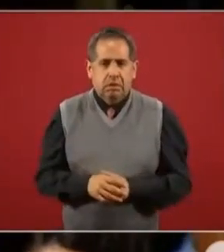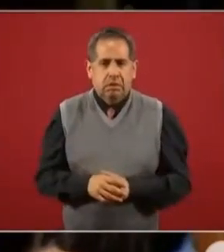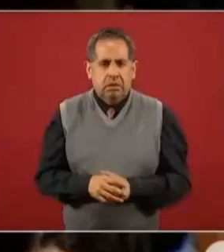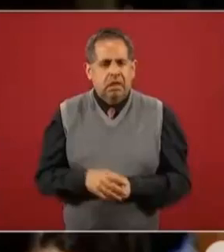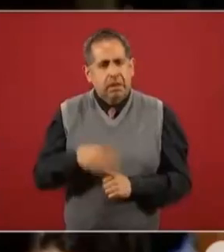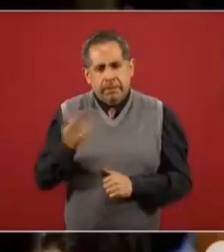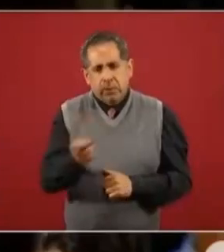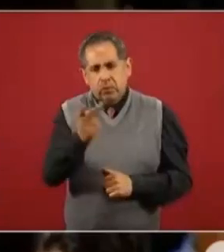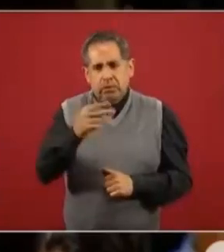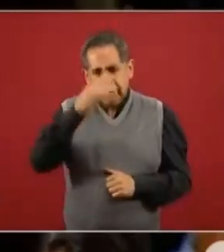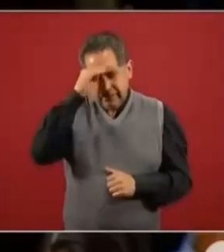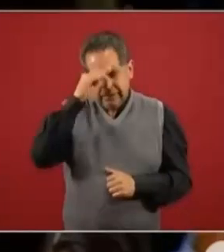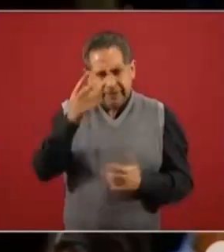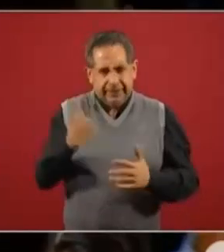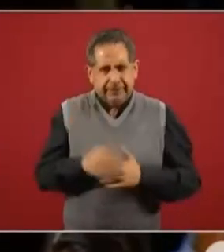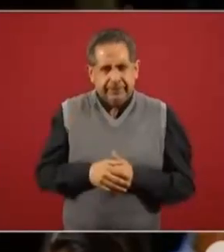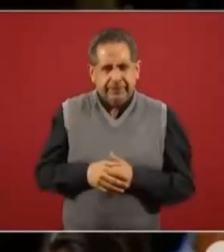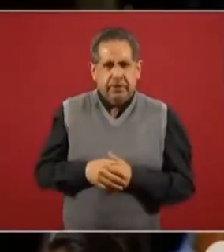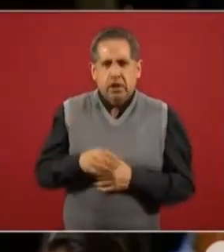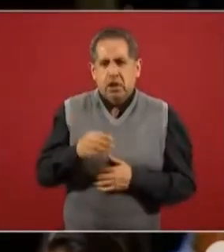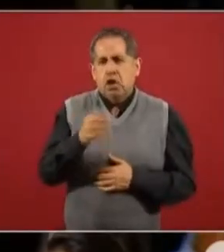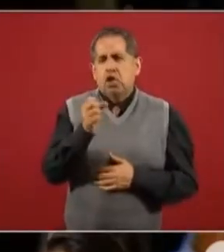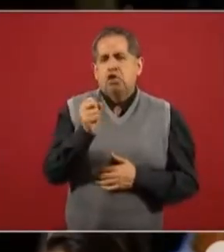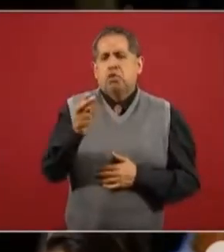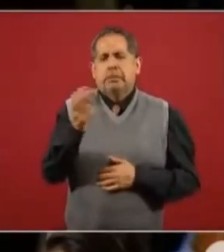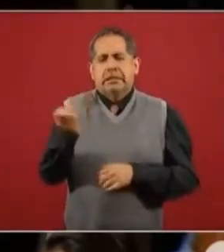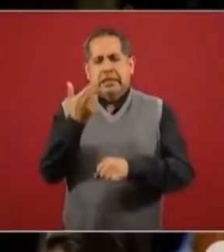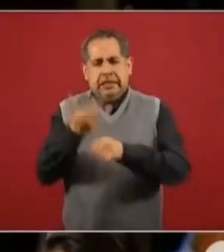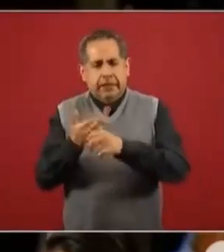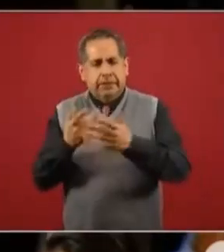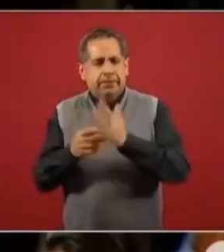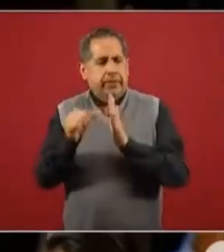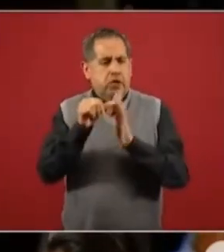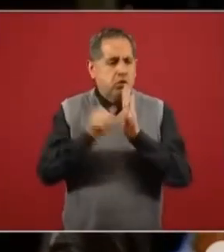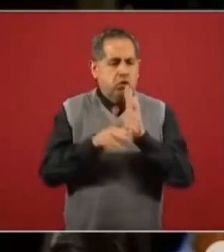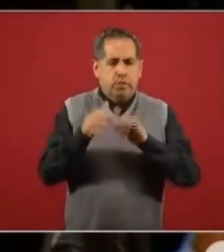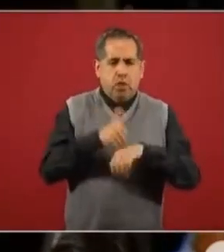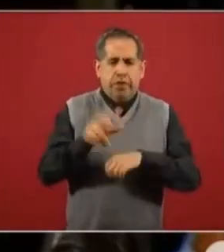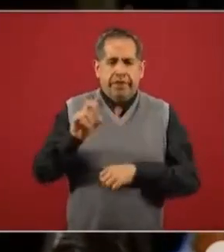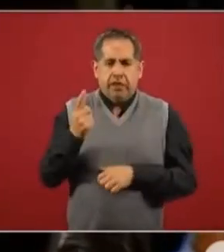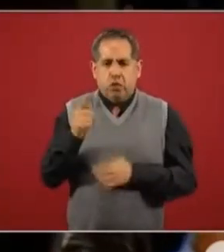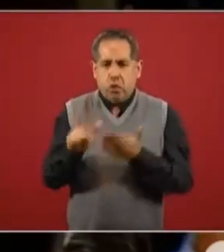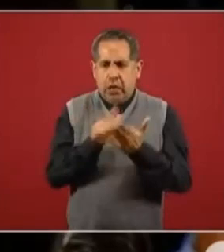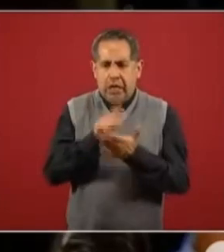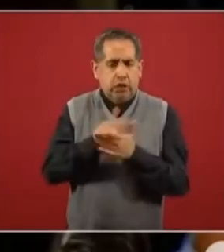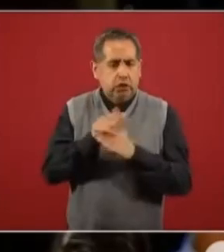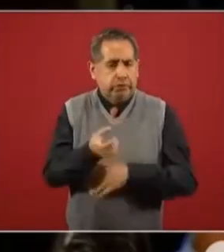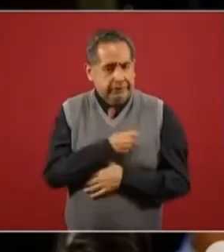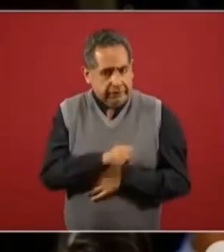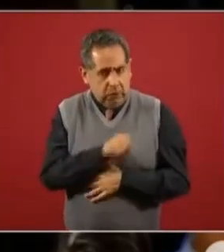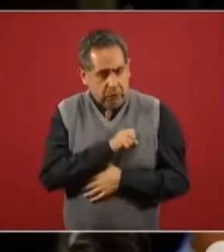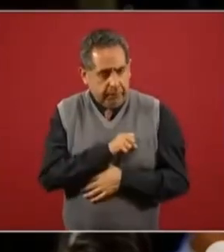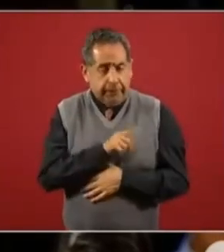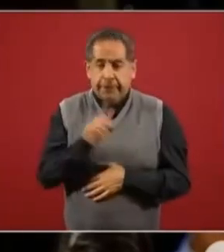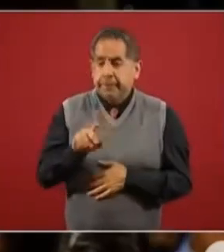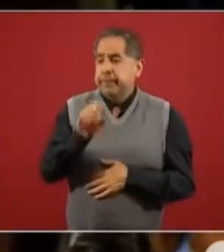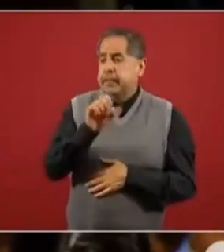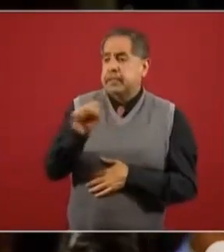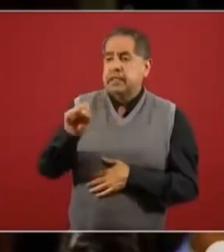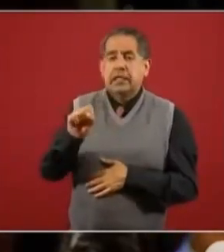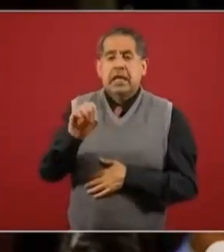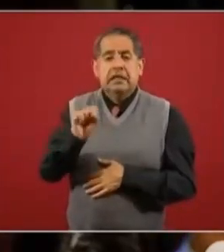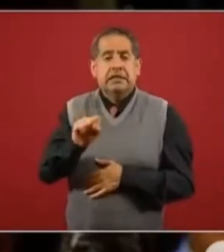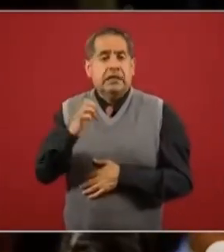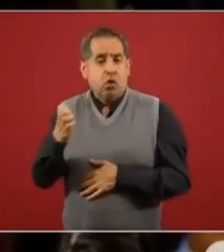La pregunta es, subsecretario, de acuerdo al artículo 31 de la Ley General de Salud, la Secretaría de